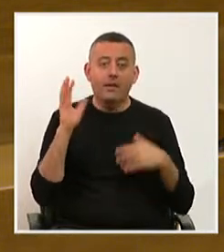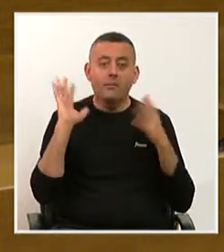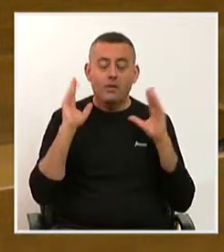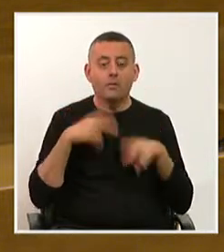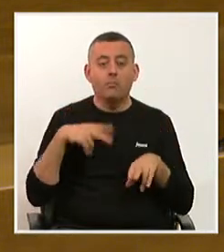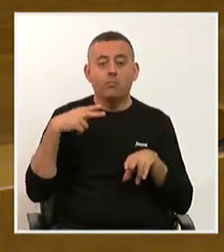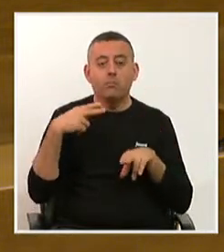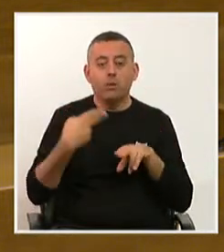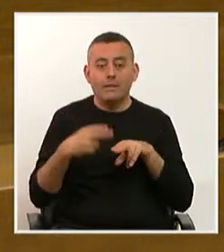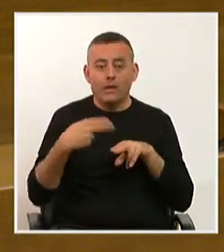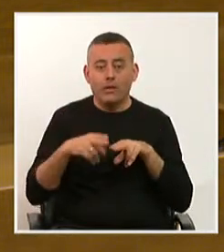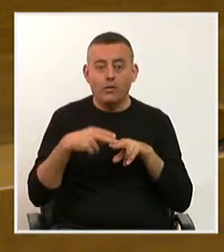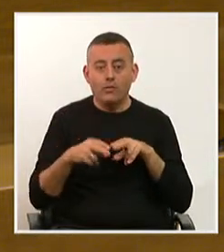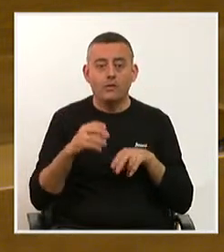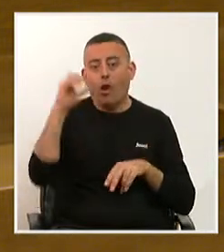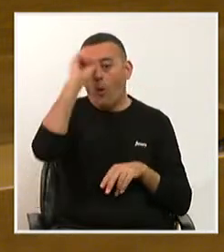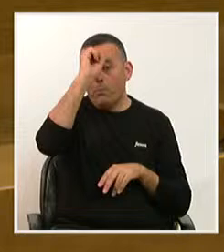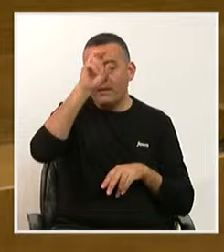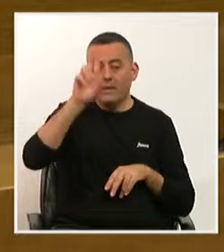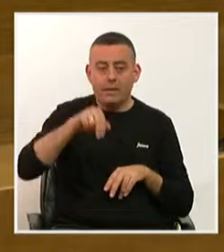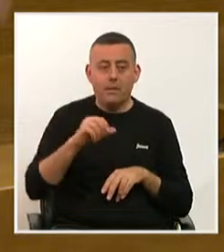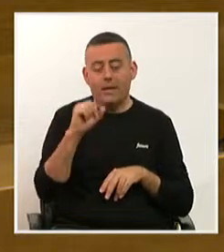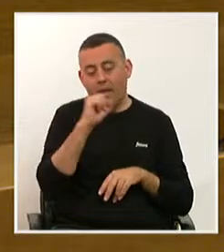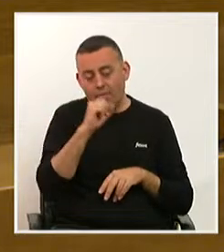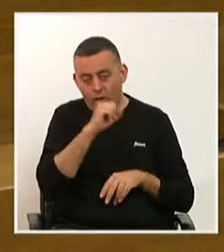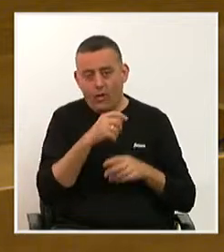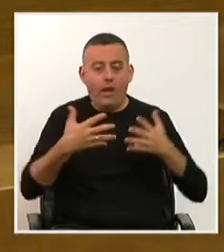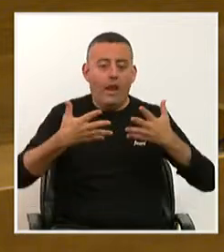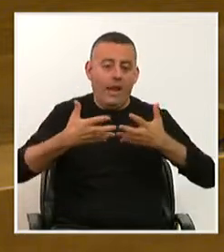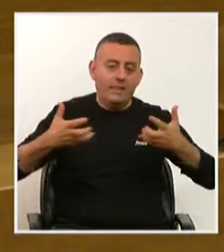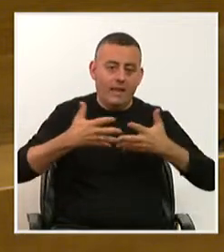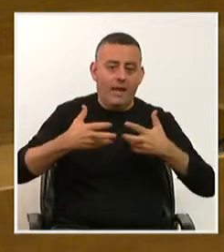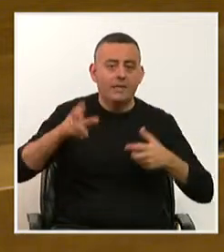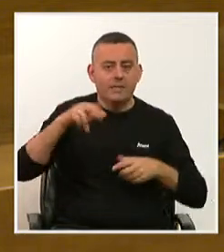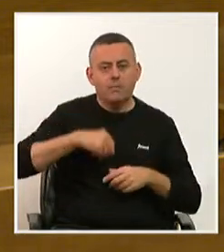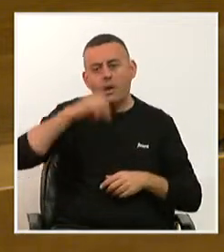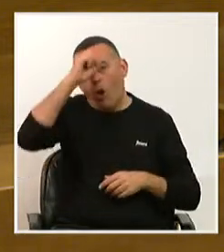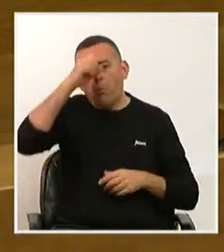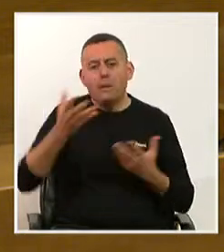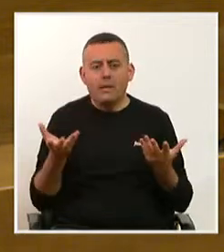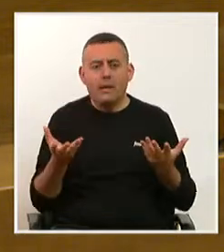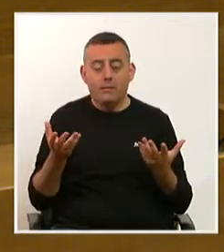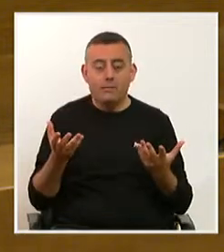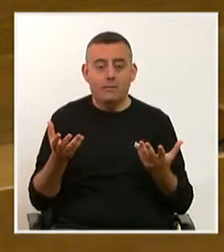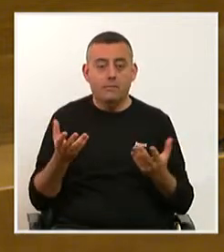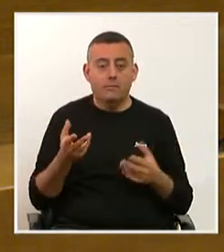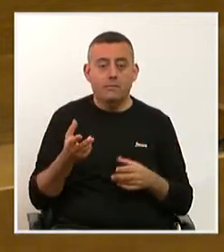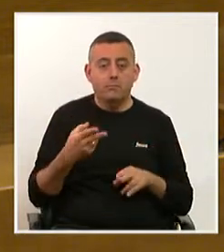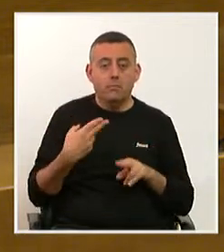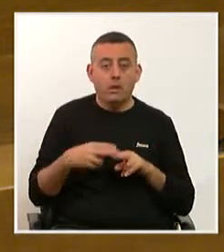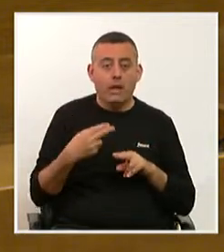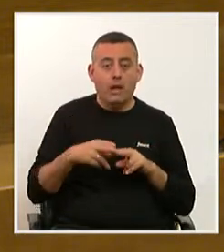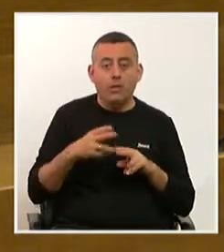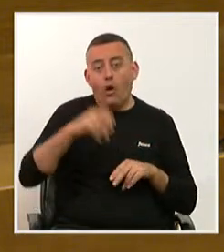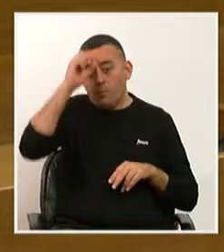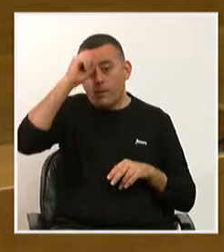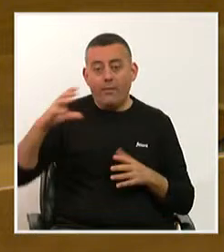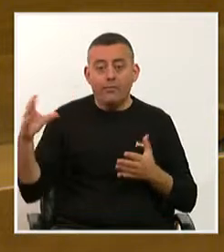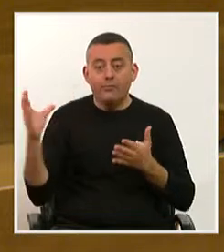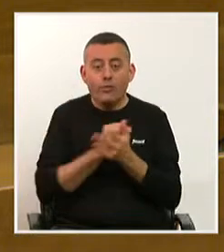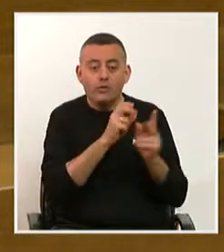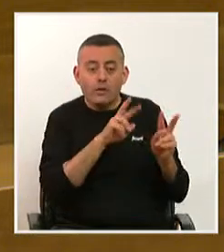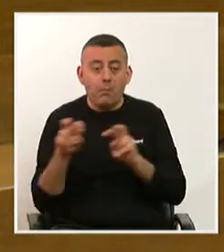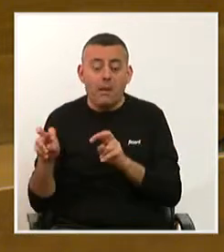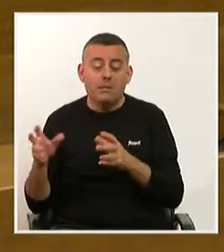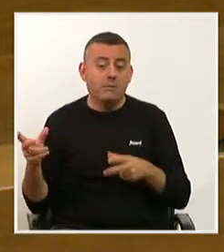bueno y F opinar de to a m no me agr opinar de tod Pero bueno pero así